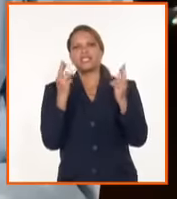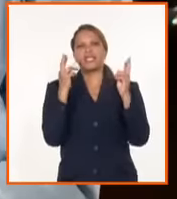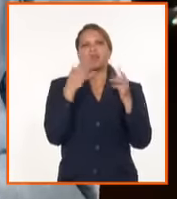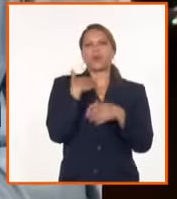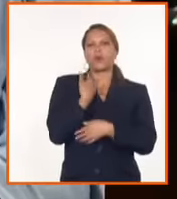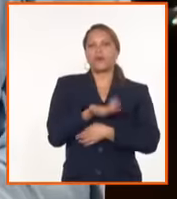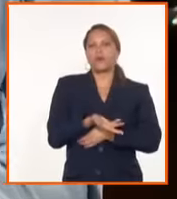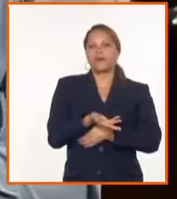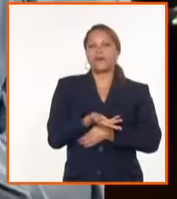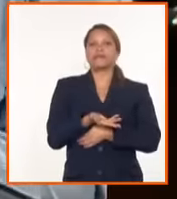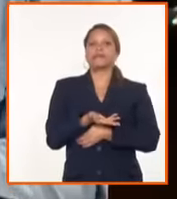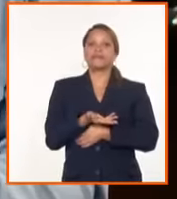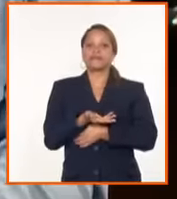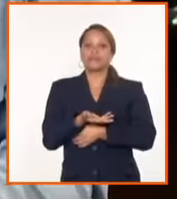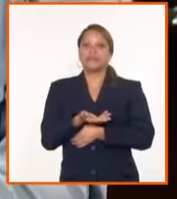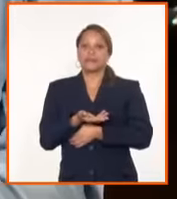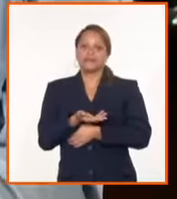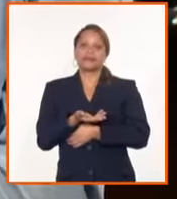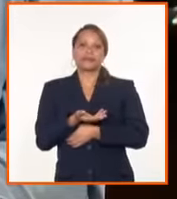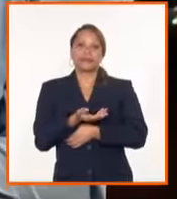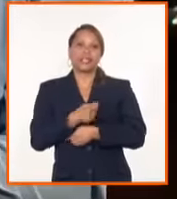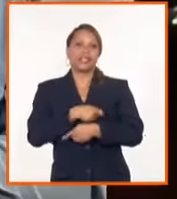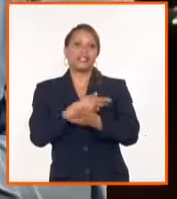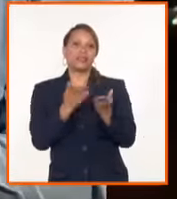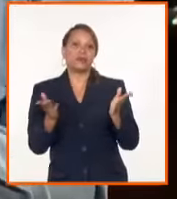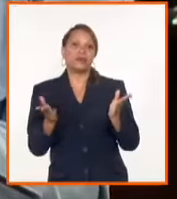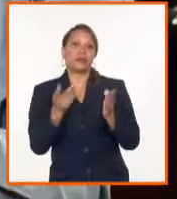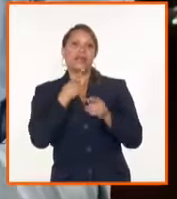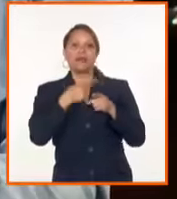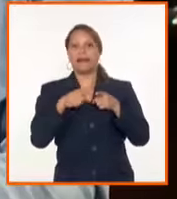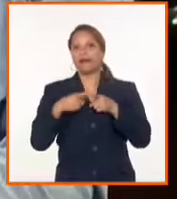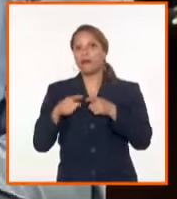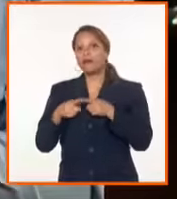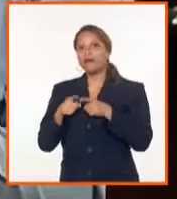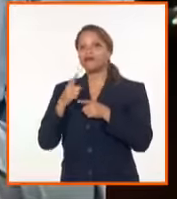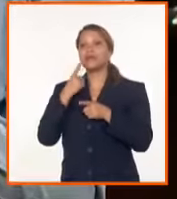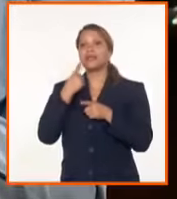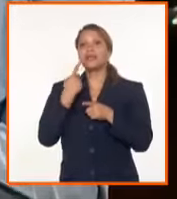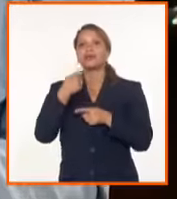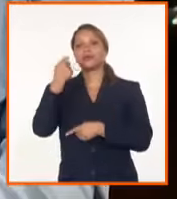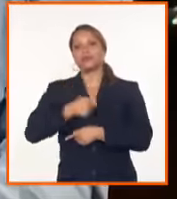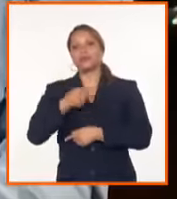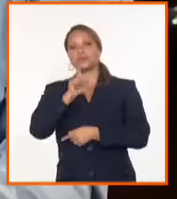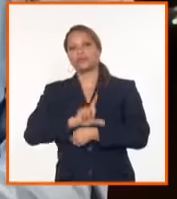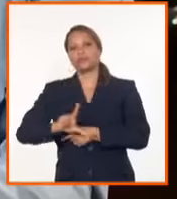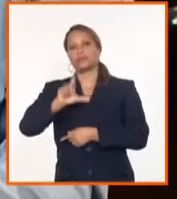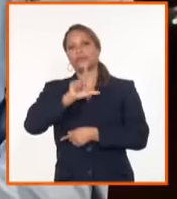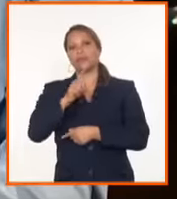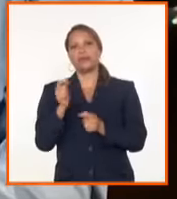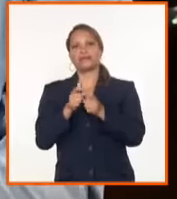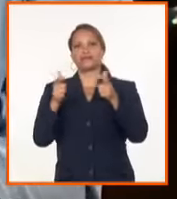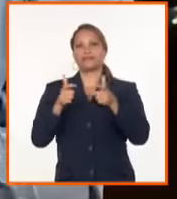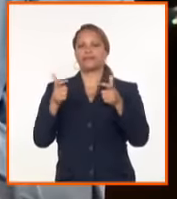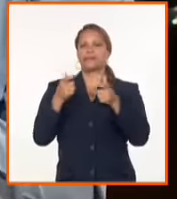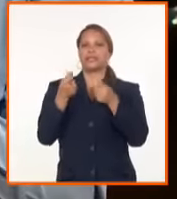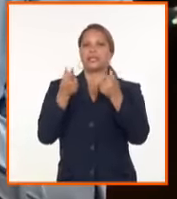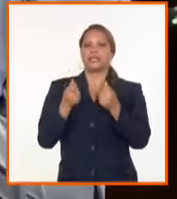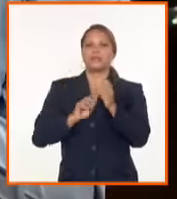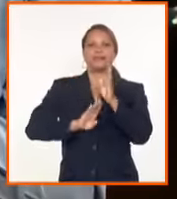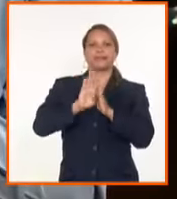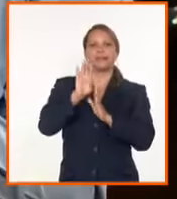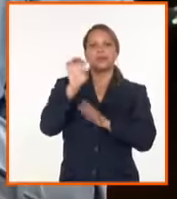mucho menos cuando nosotros aspiramos a distribuir la riqueza en función de justicia social, en función de crecimiento, de desarrollo